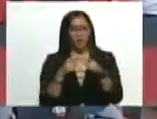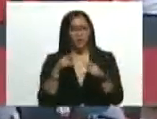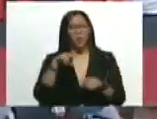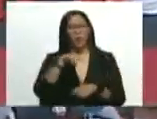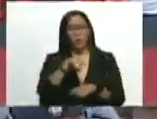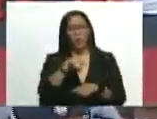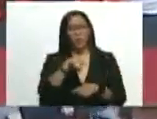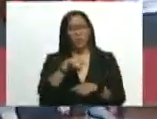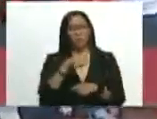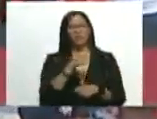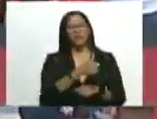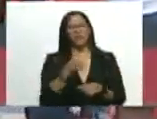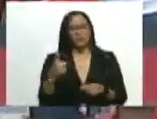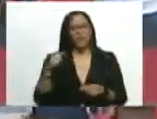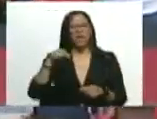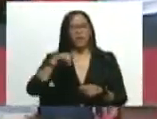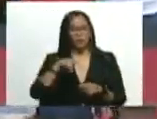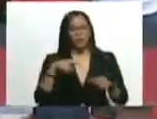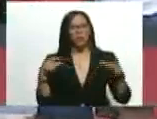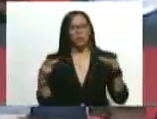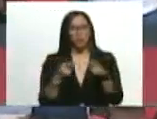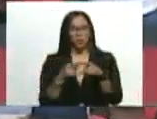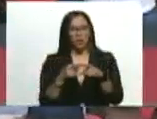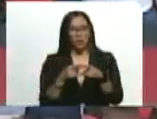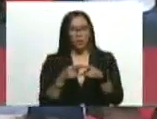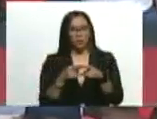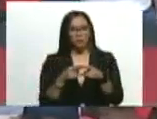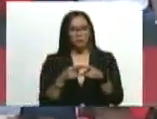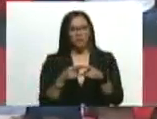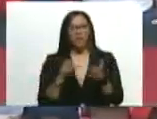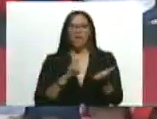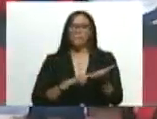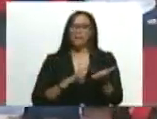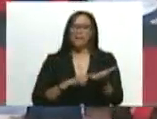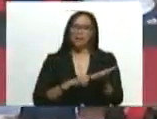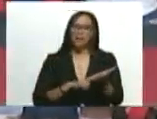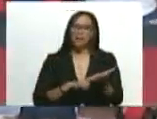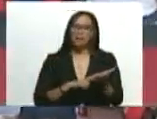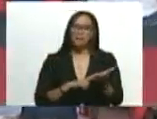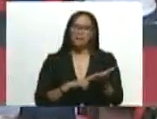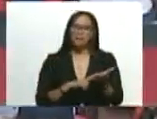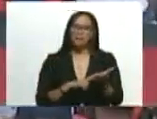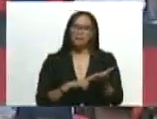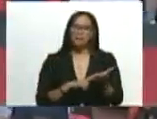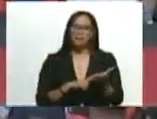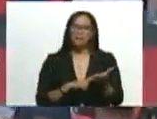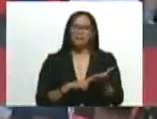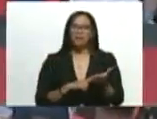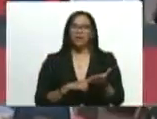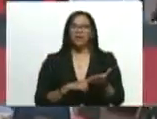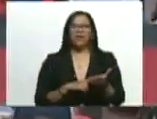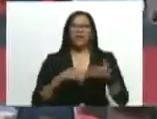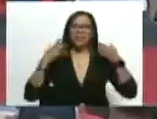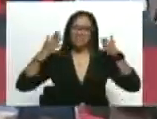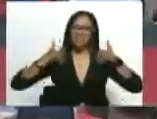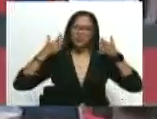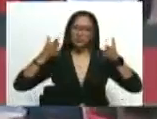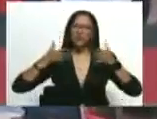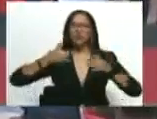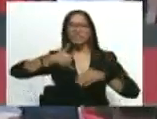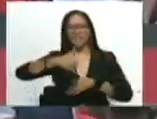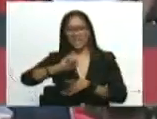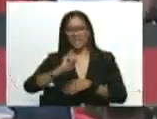cada lunes nos reunimos en verdad la instrucción que hay que la dirección